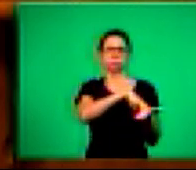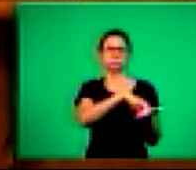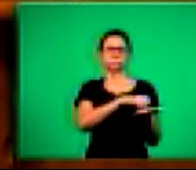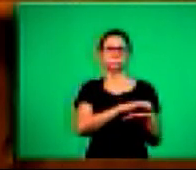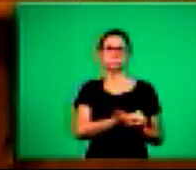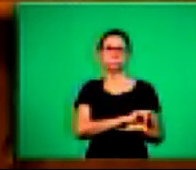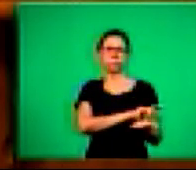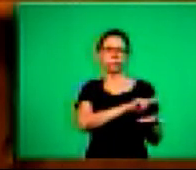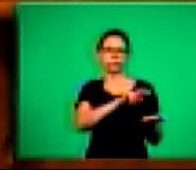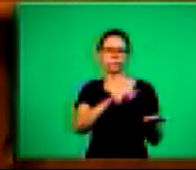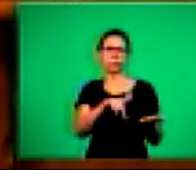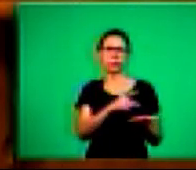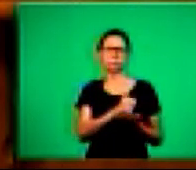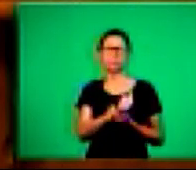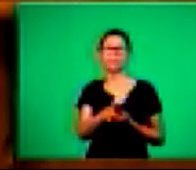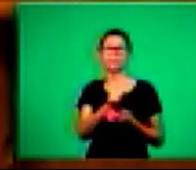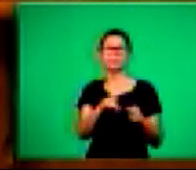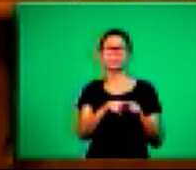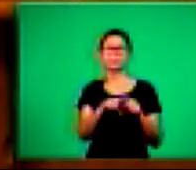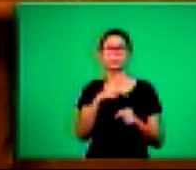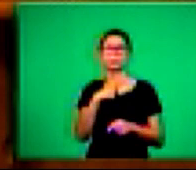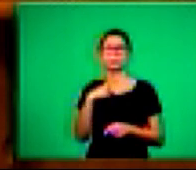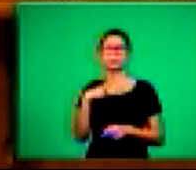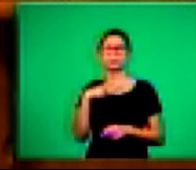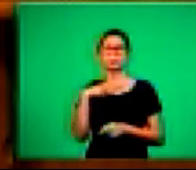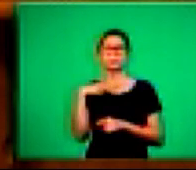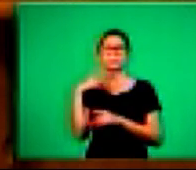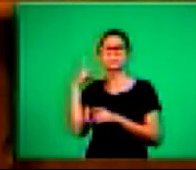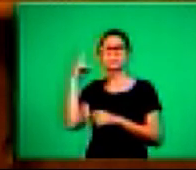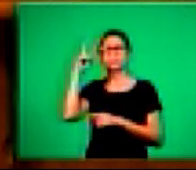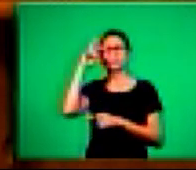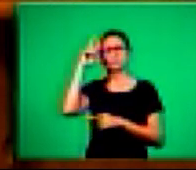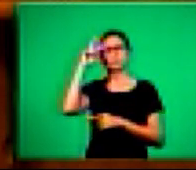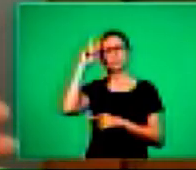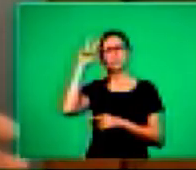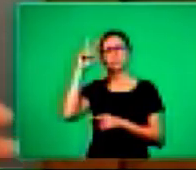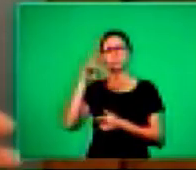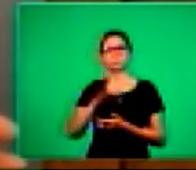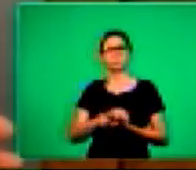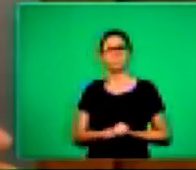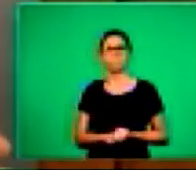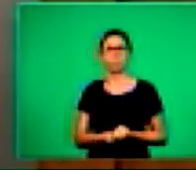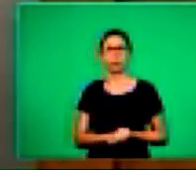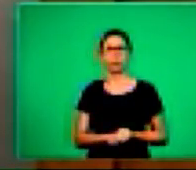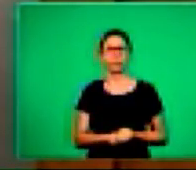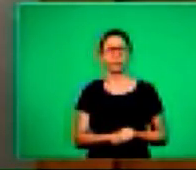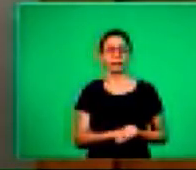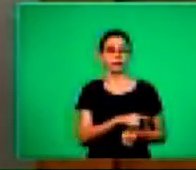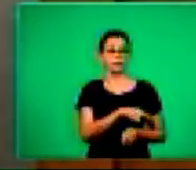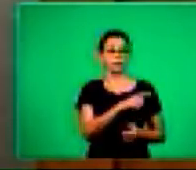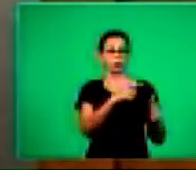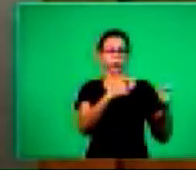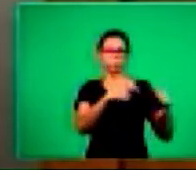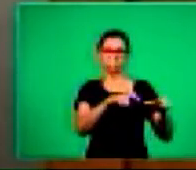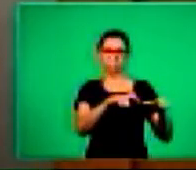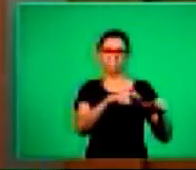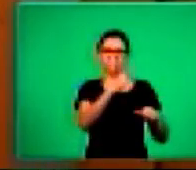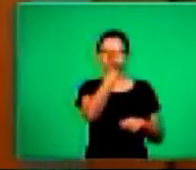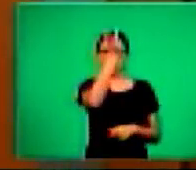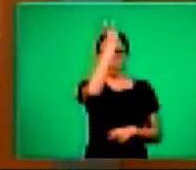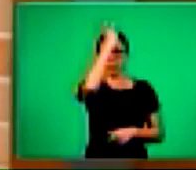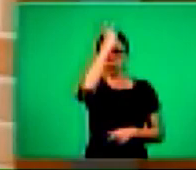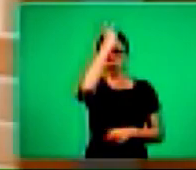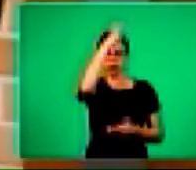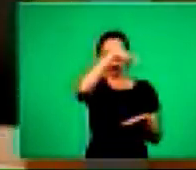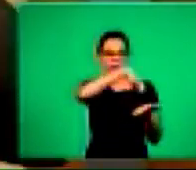aquella cena mundial los pastores se recordaron allí las plagas que vinieron egipto fueron para